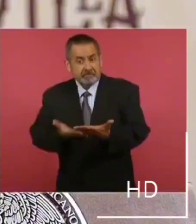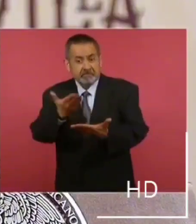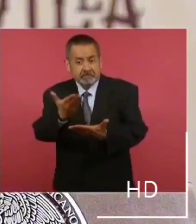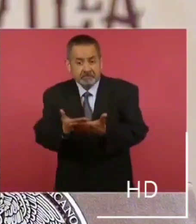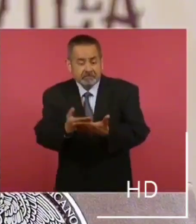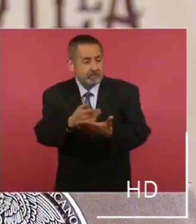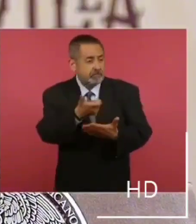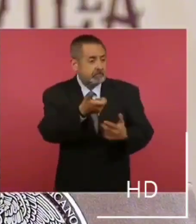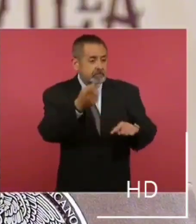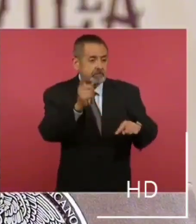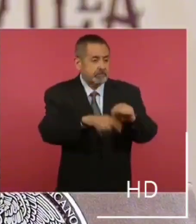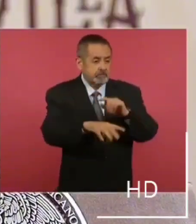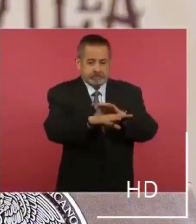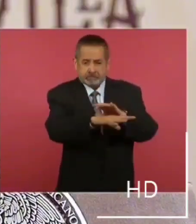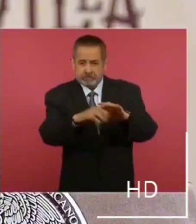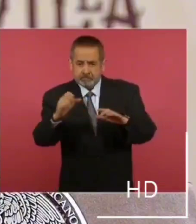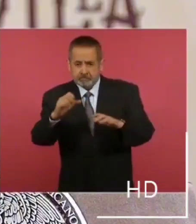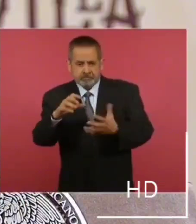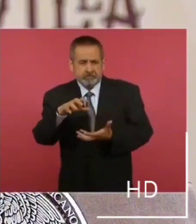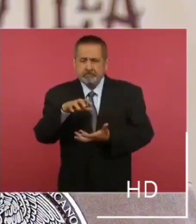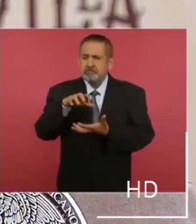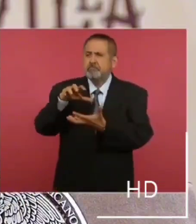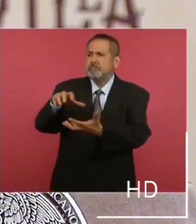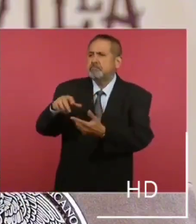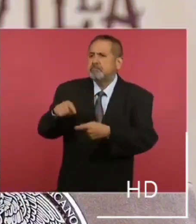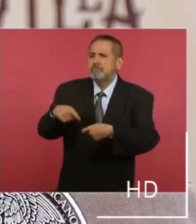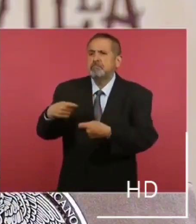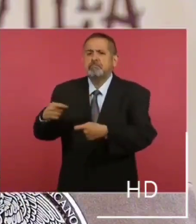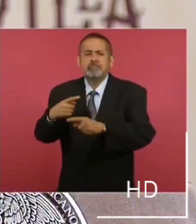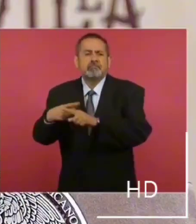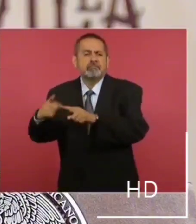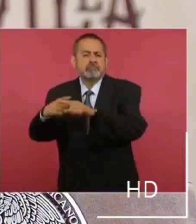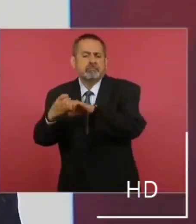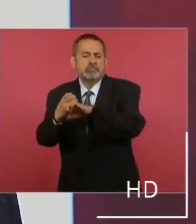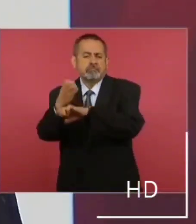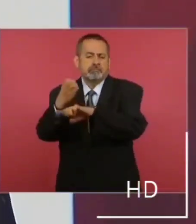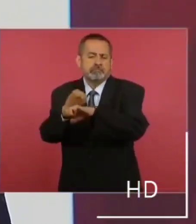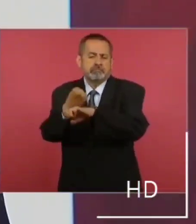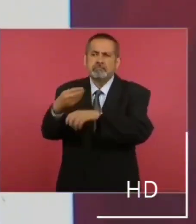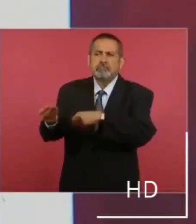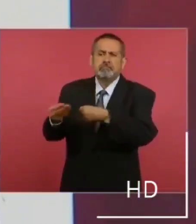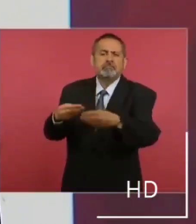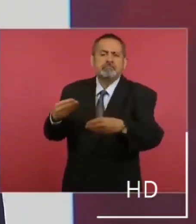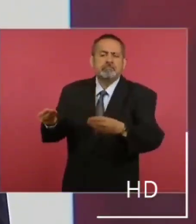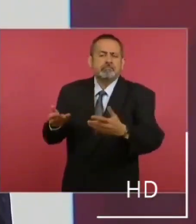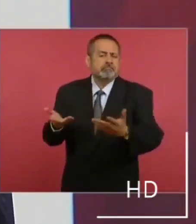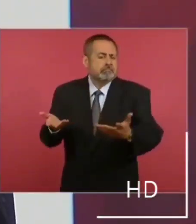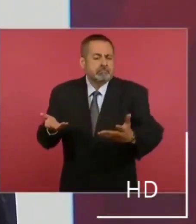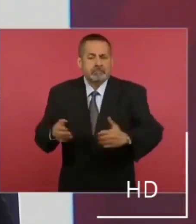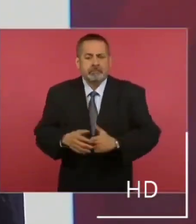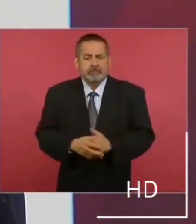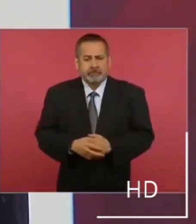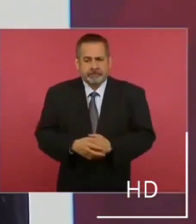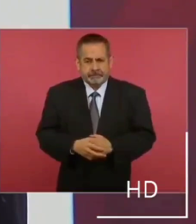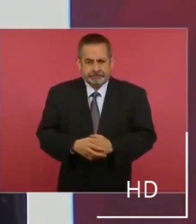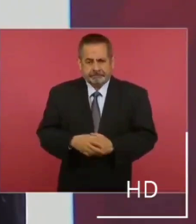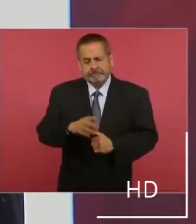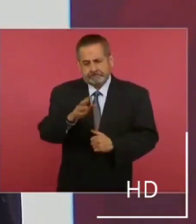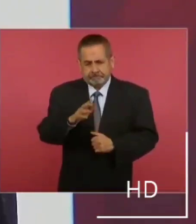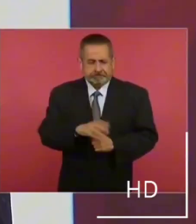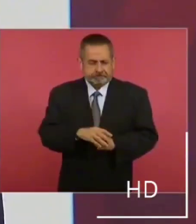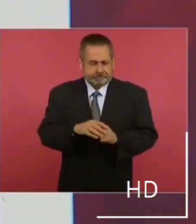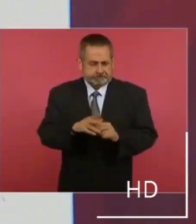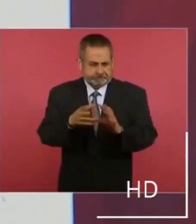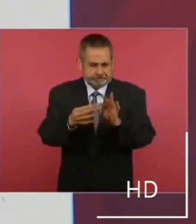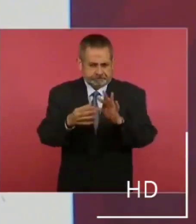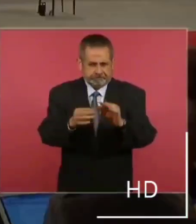obra en los distintos estados de la República. Hasta aquí esto, pero vamos por partes. ¿Para